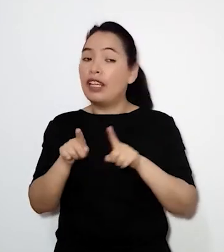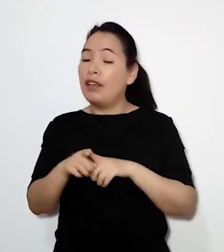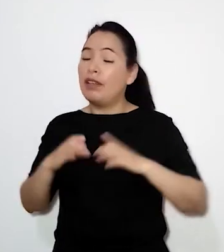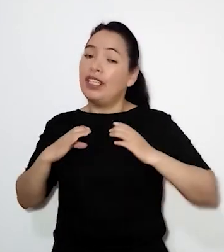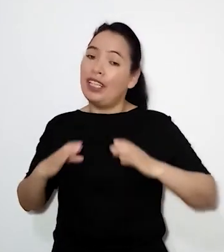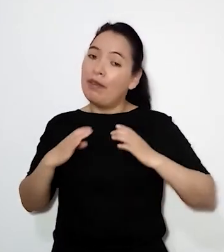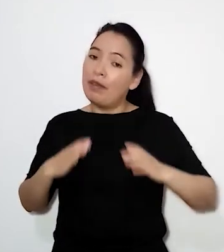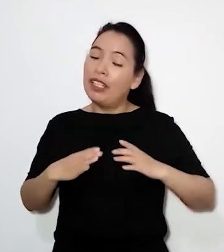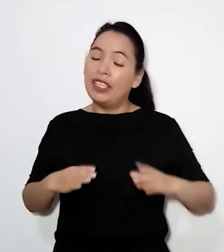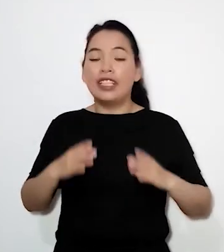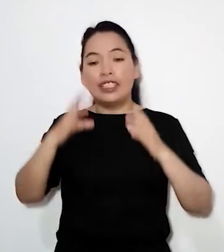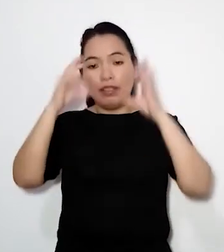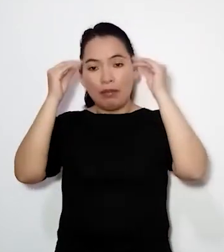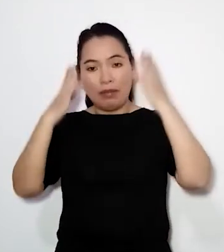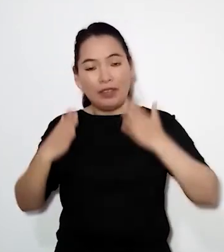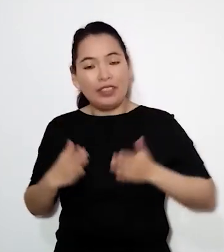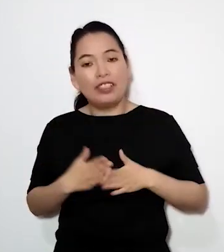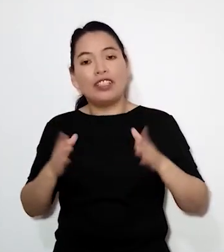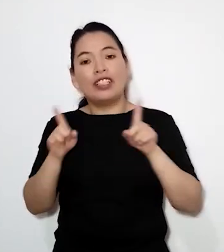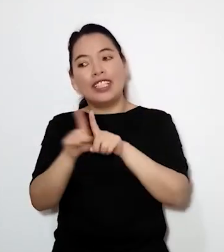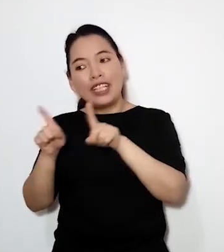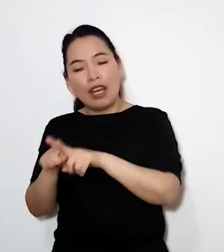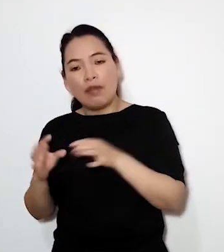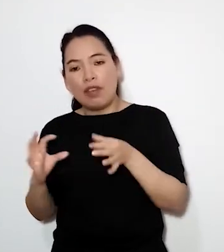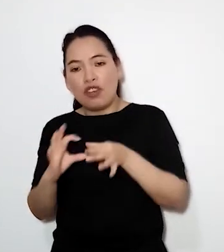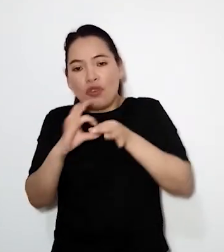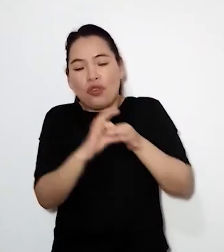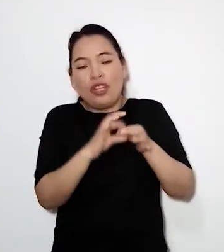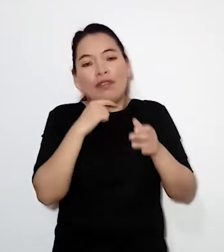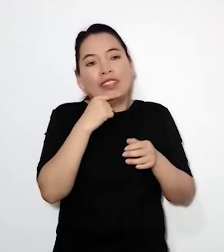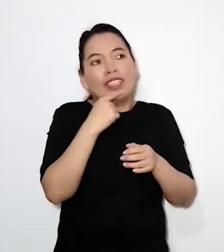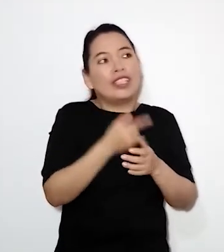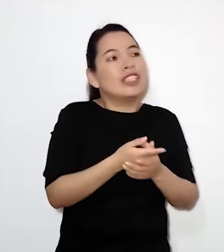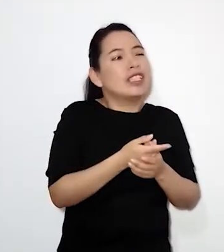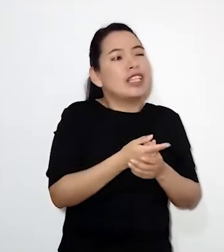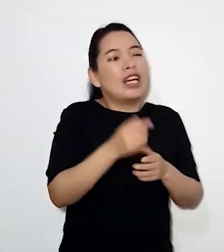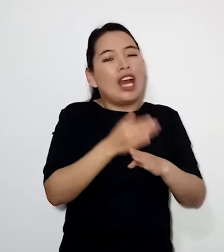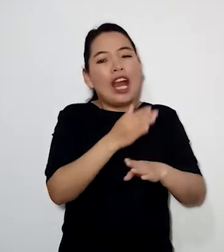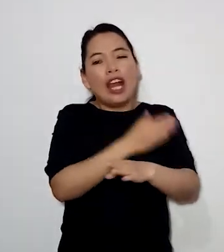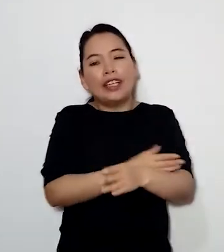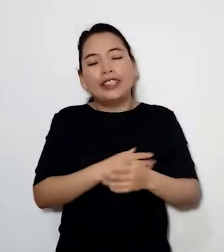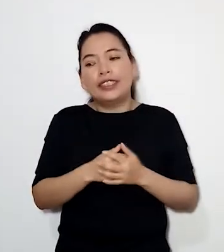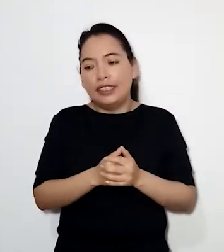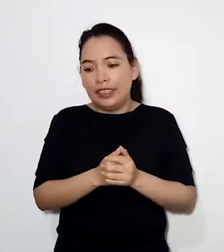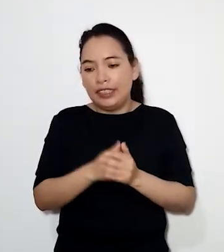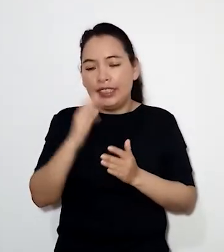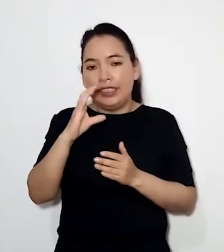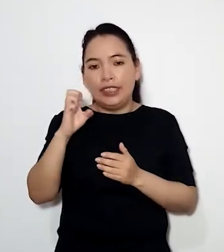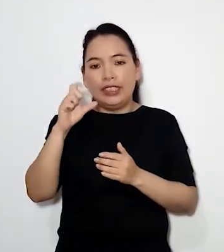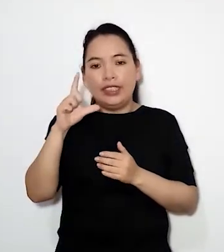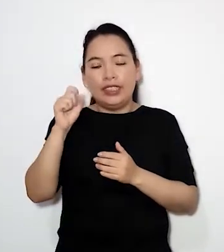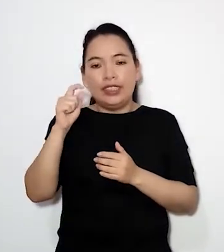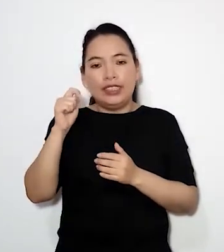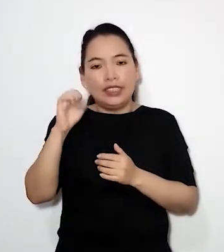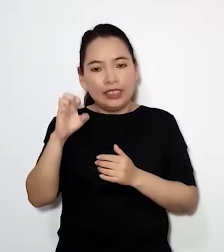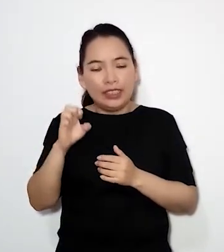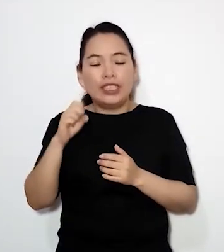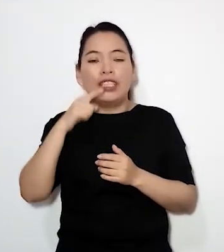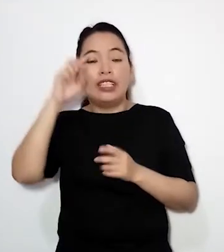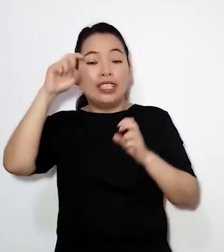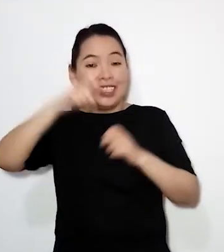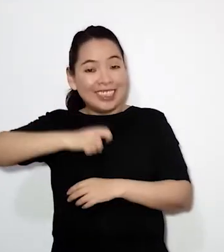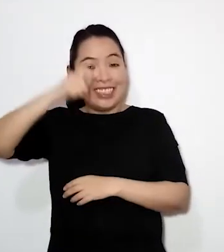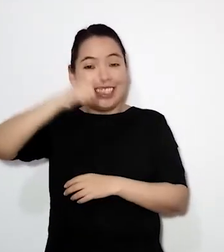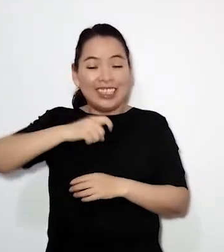si ligamos esto con el comentario que hizo previamente Celeste Chiaramonte sobre la necesidad de incorporar a personas